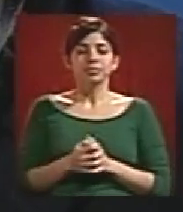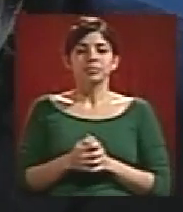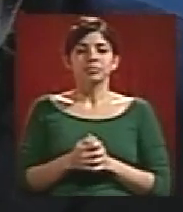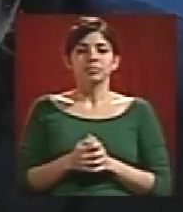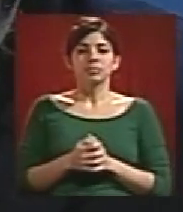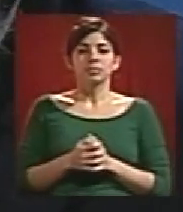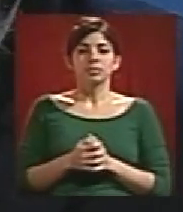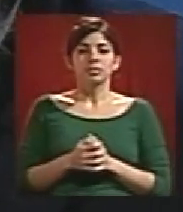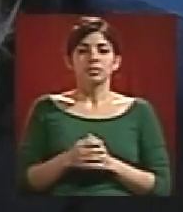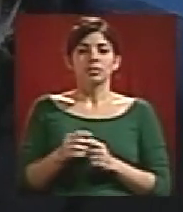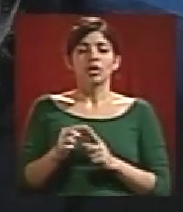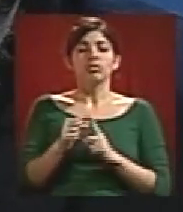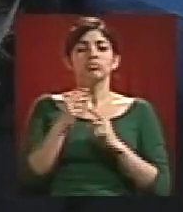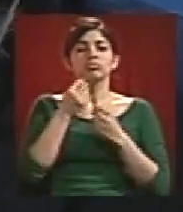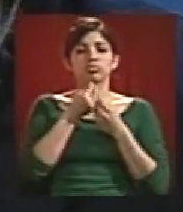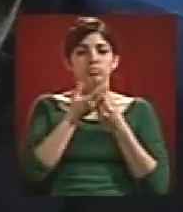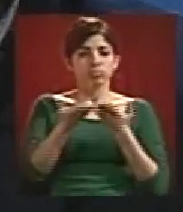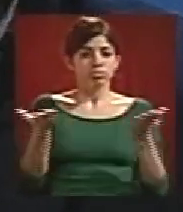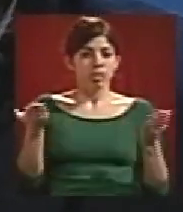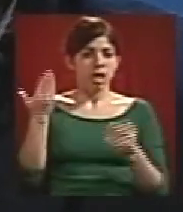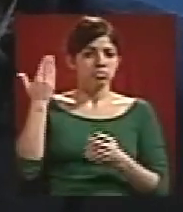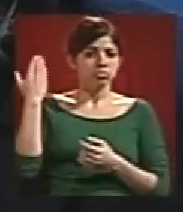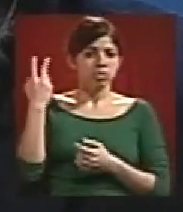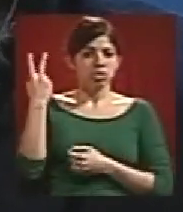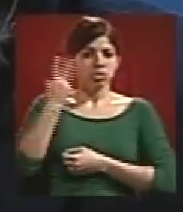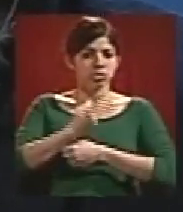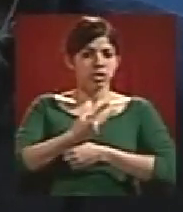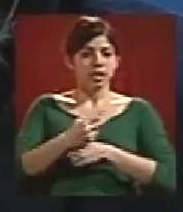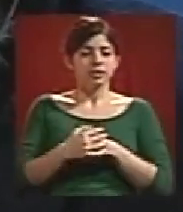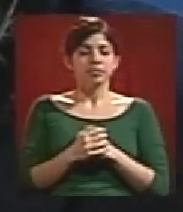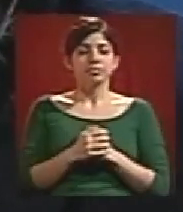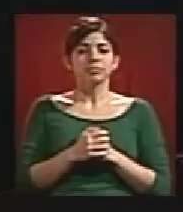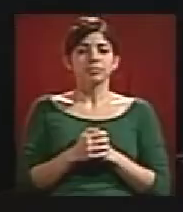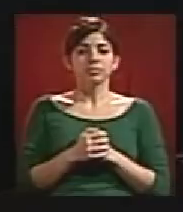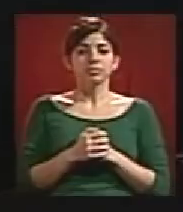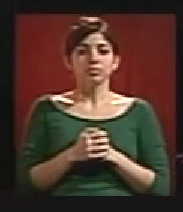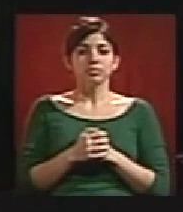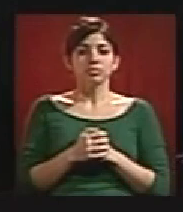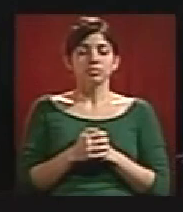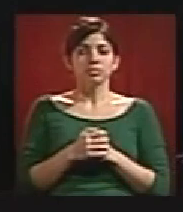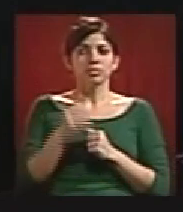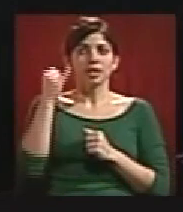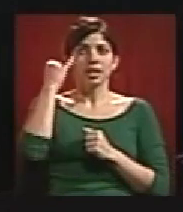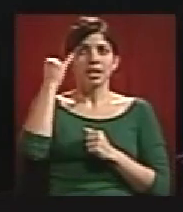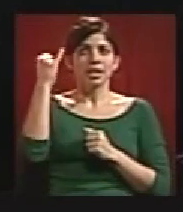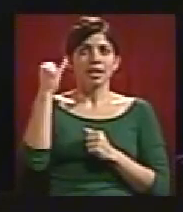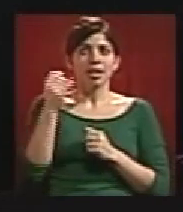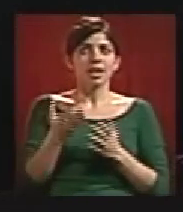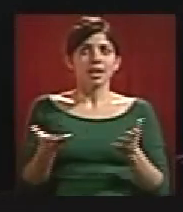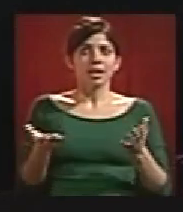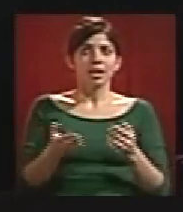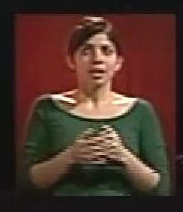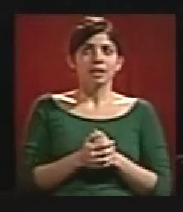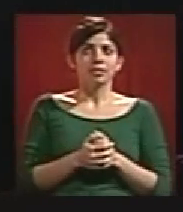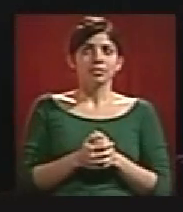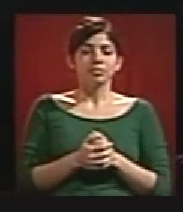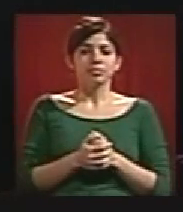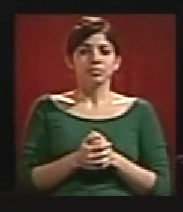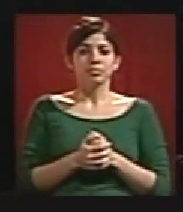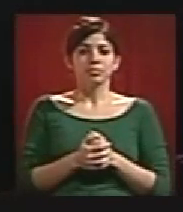anunció el día de hace dos días la idea de que